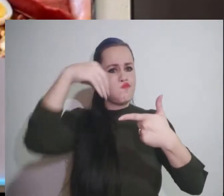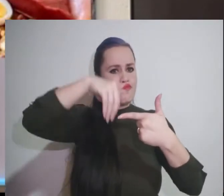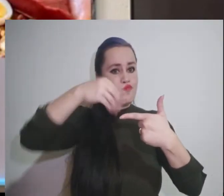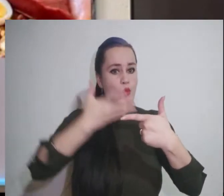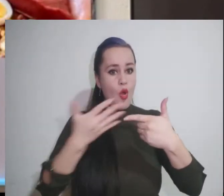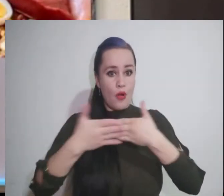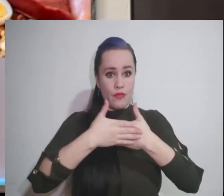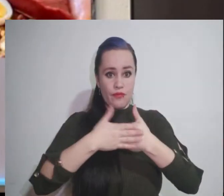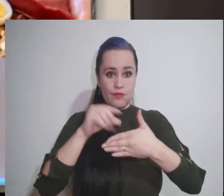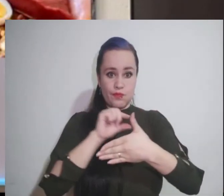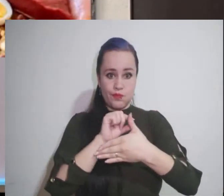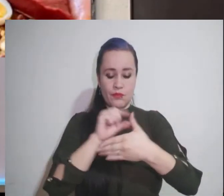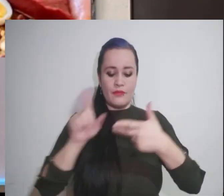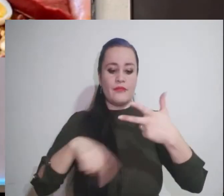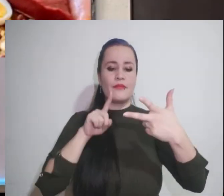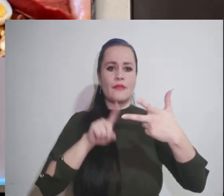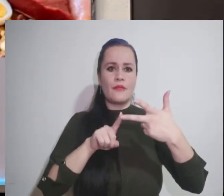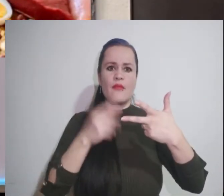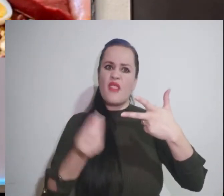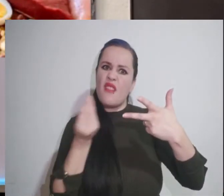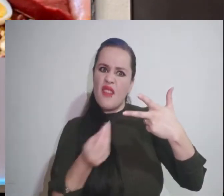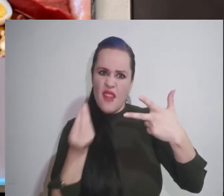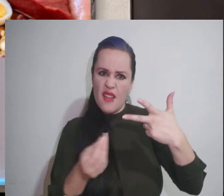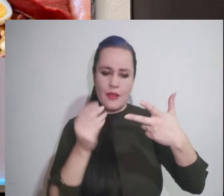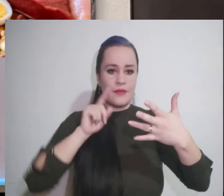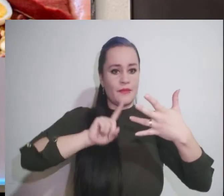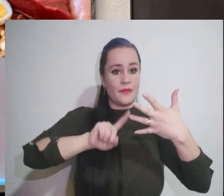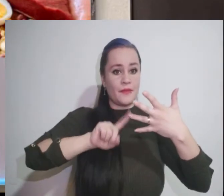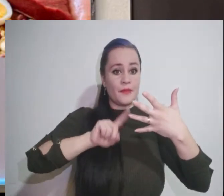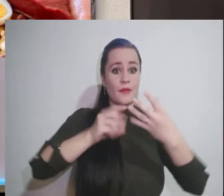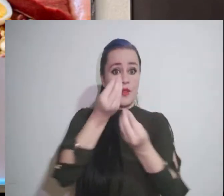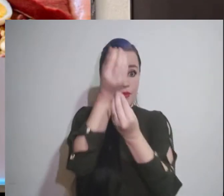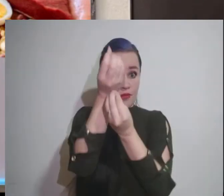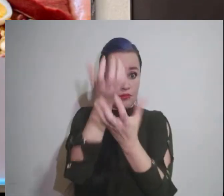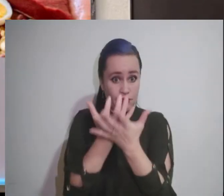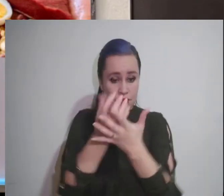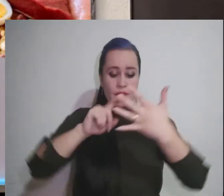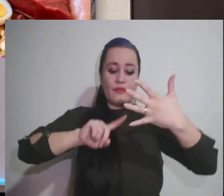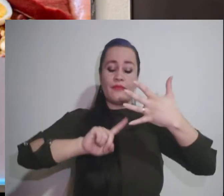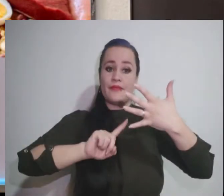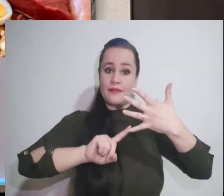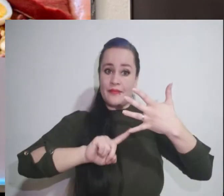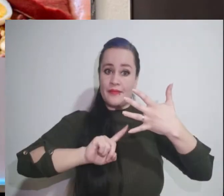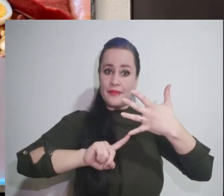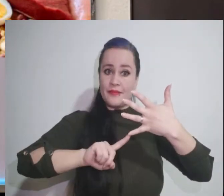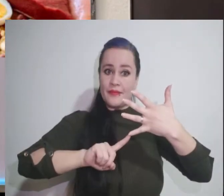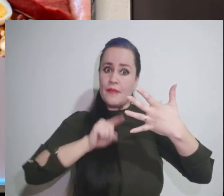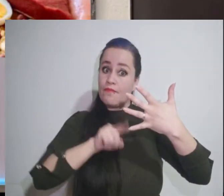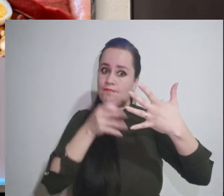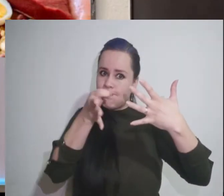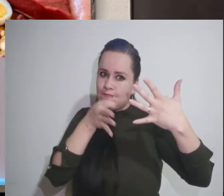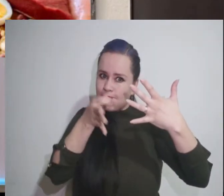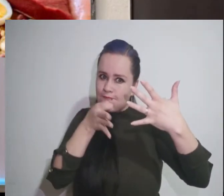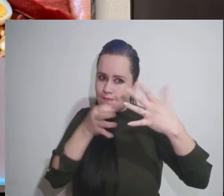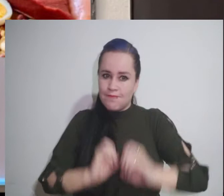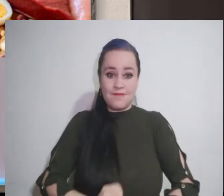las proteínas? ¿Qué función tienen las proteínas? ¿Qué tipo de estructura presentan las proteínas?